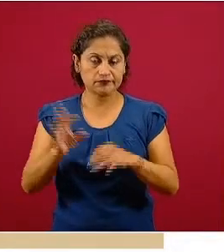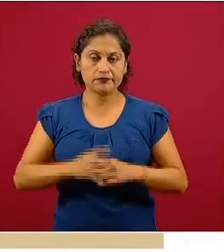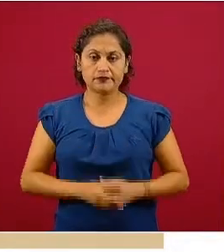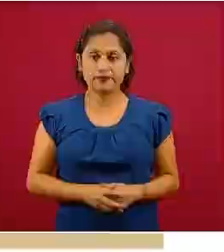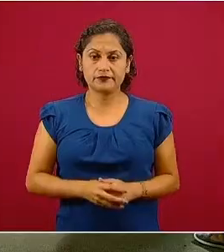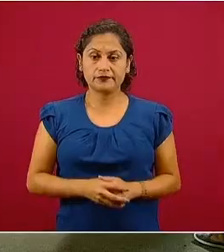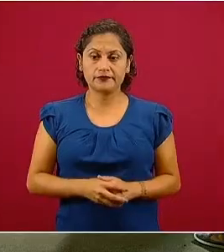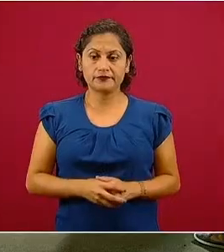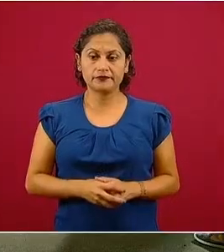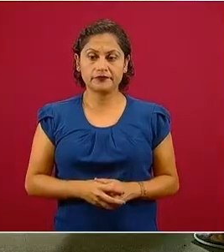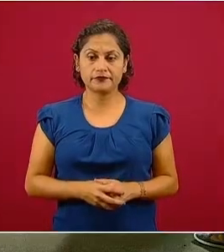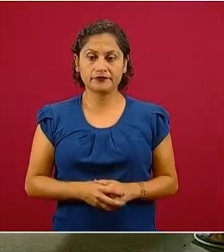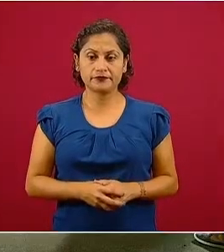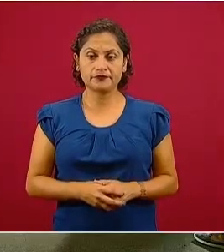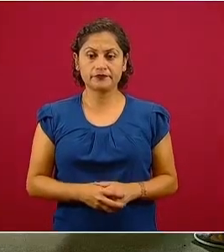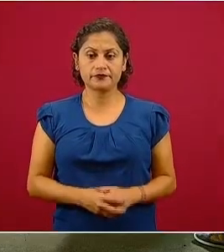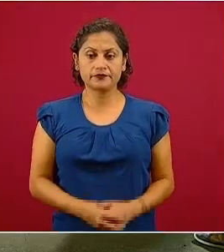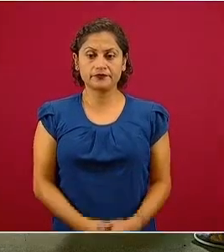La siguiente.